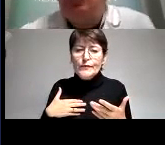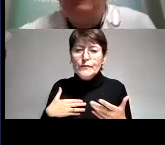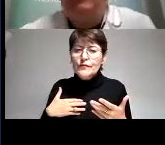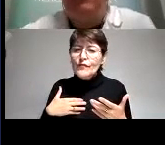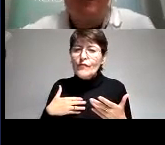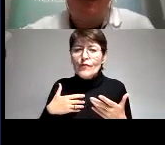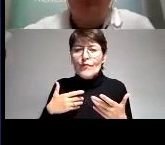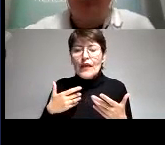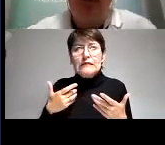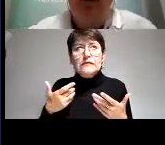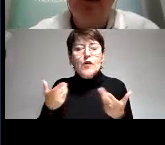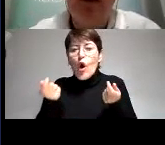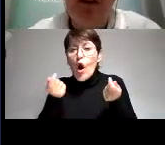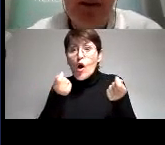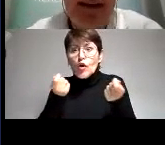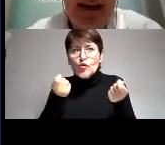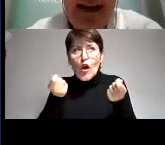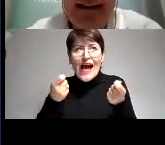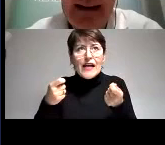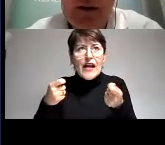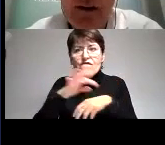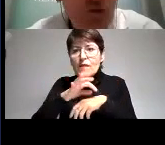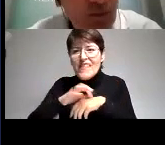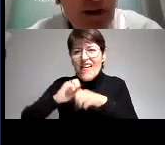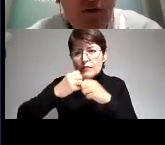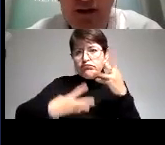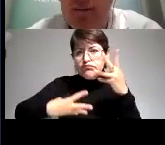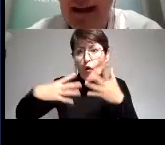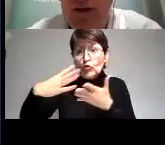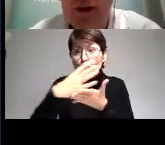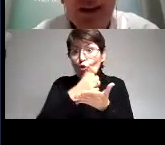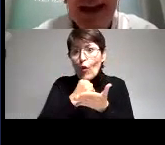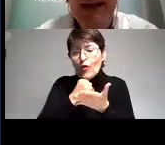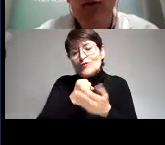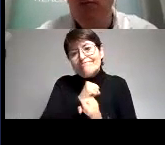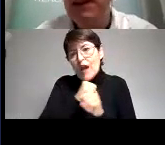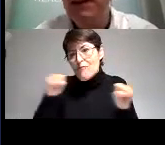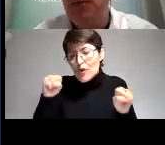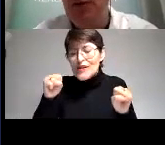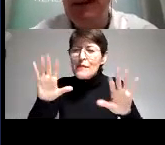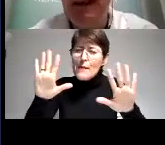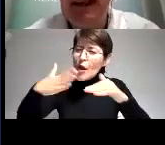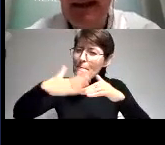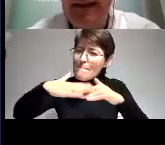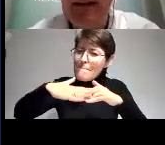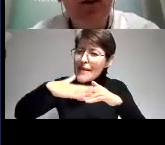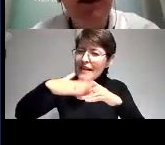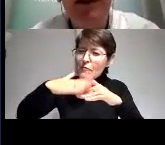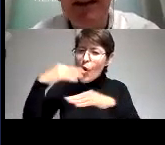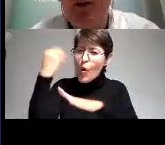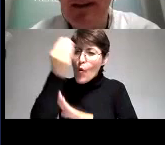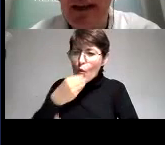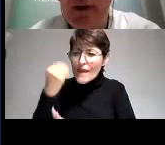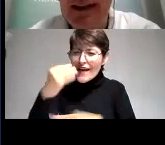controlar todas las enfermedades o todos los factores que pueden alterar nuestra salud puede resultar complicado, pero sí que hay un mínimo de factores